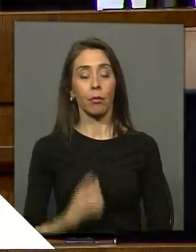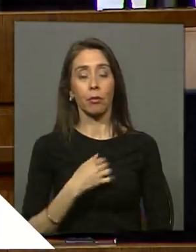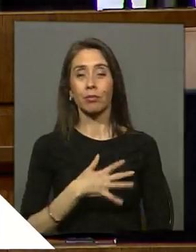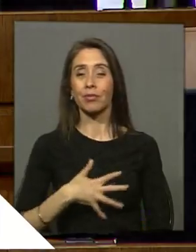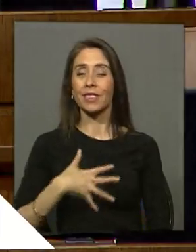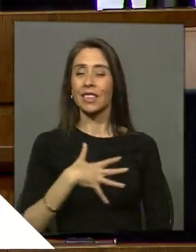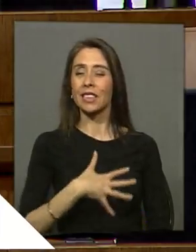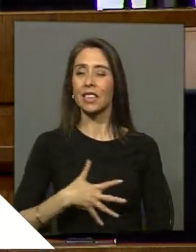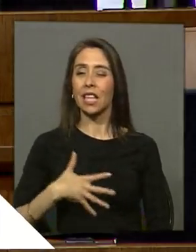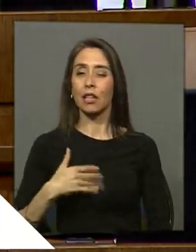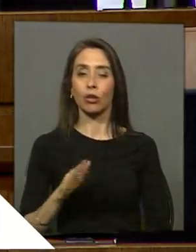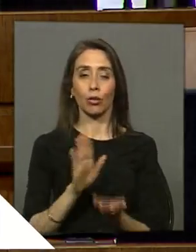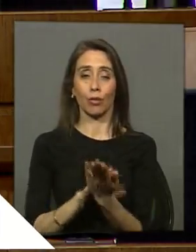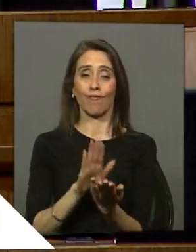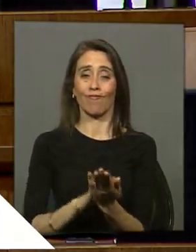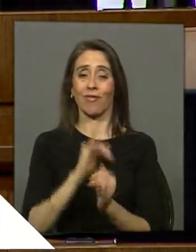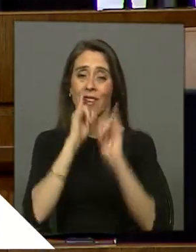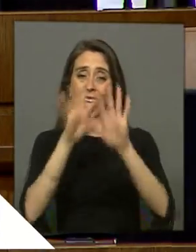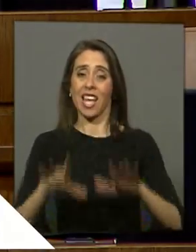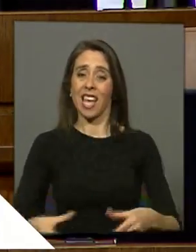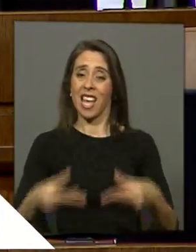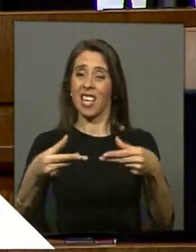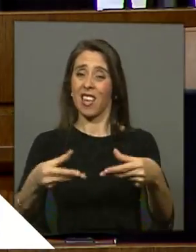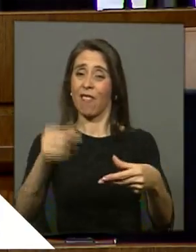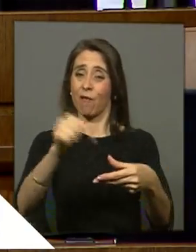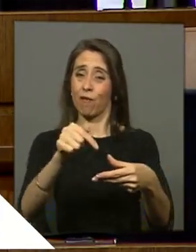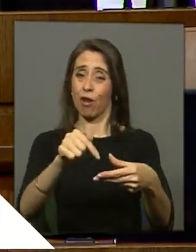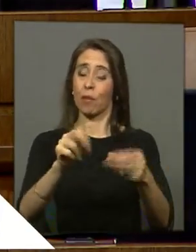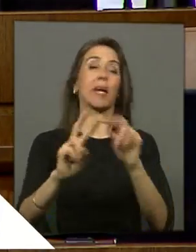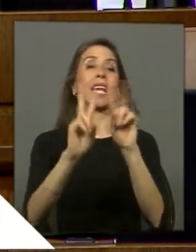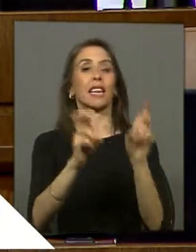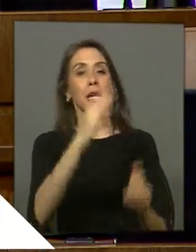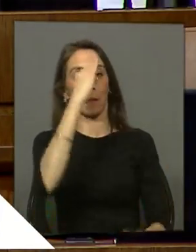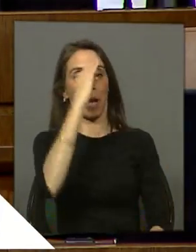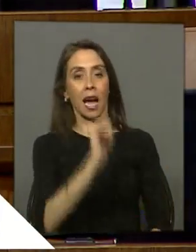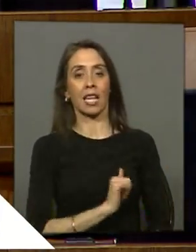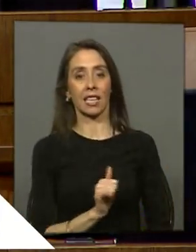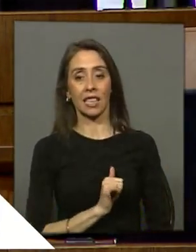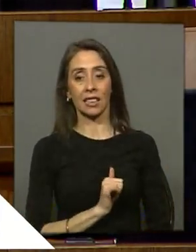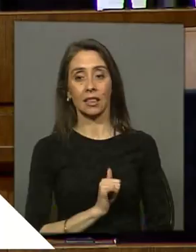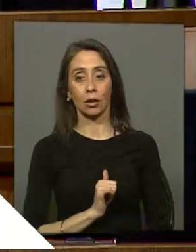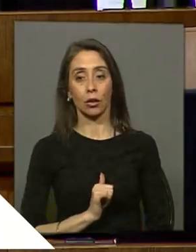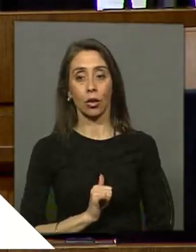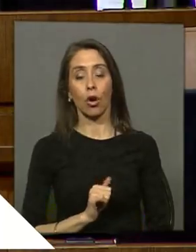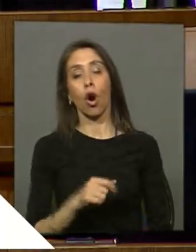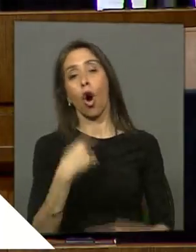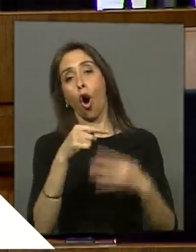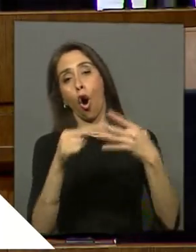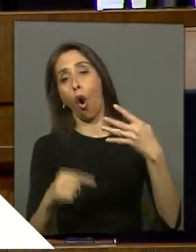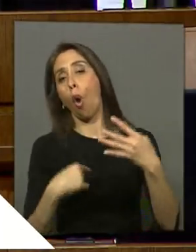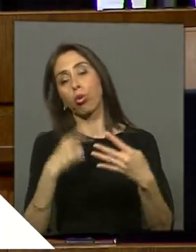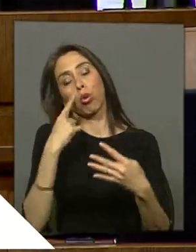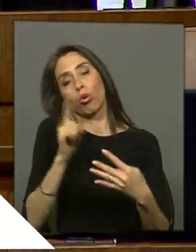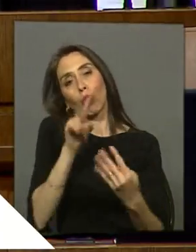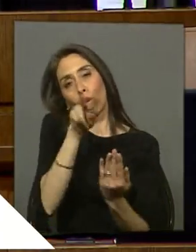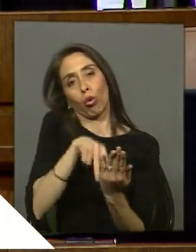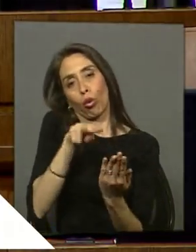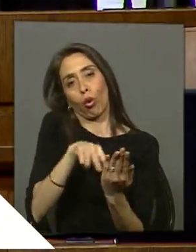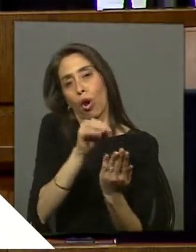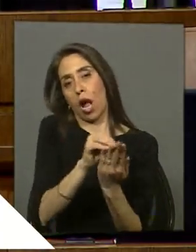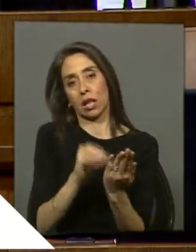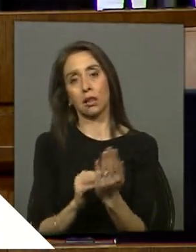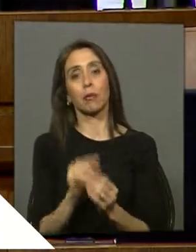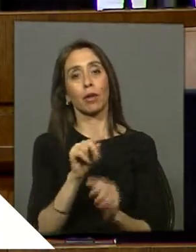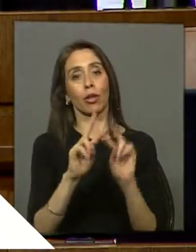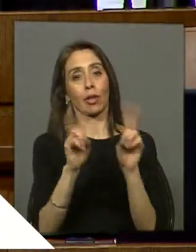que este informe en esa materia no me atrevo a mencionar lo demás porque no conozco los antecedentes pero en